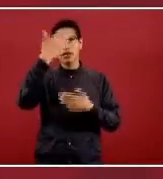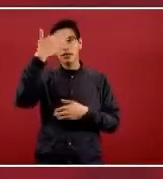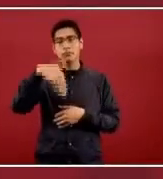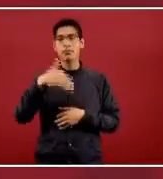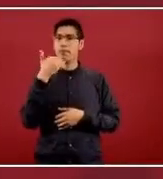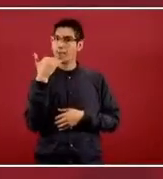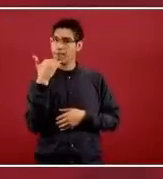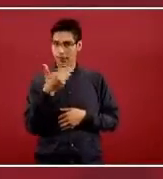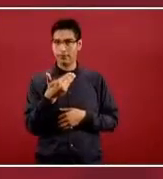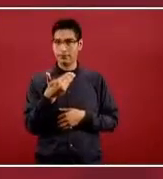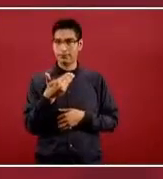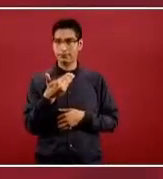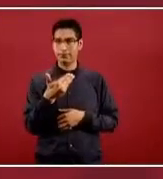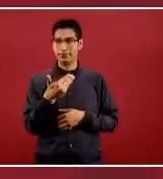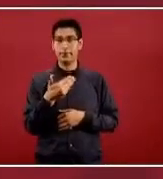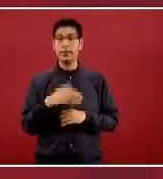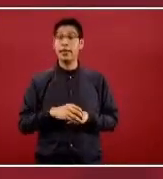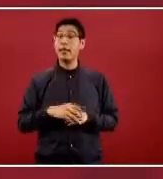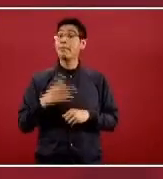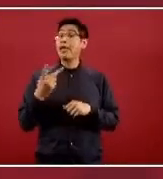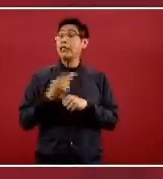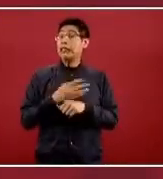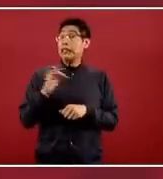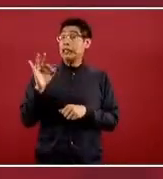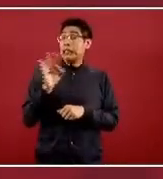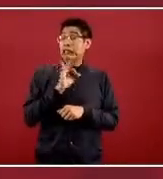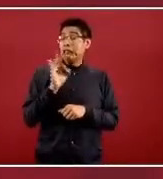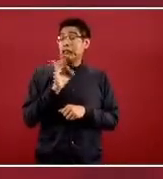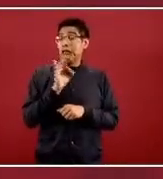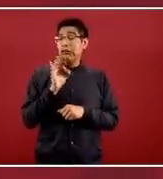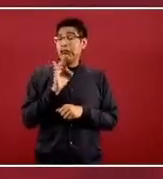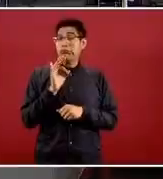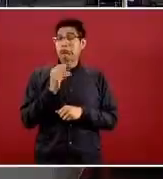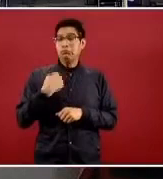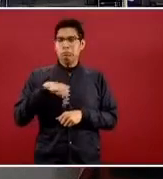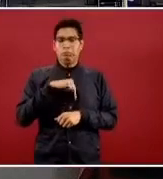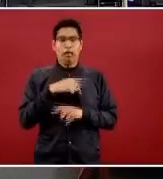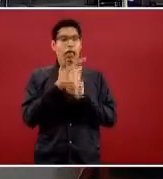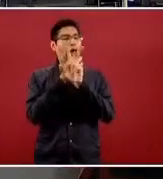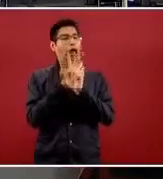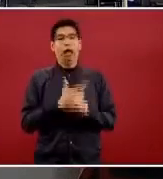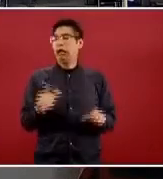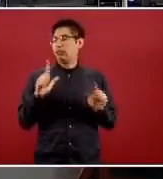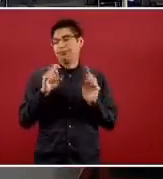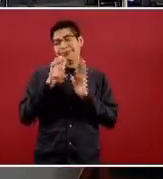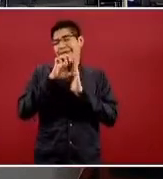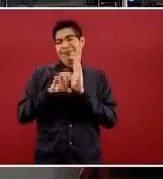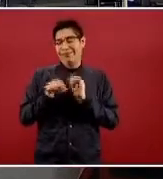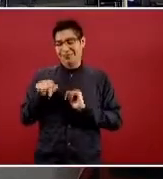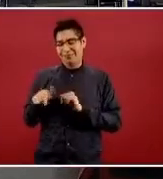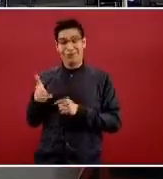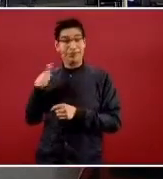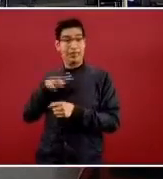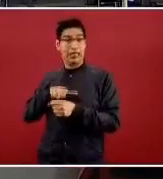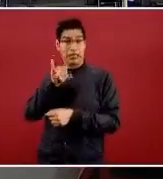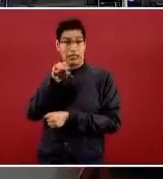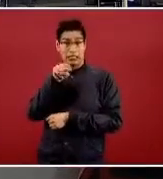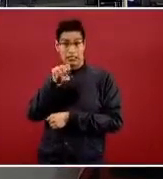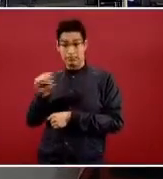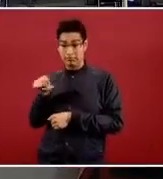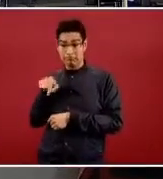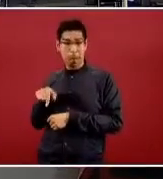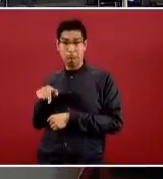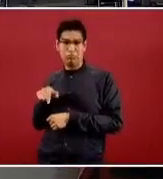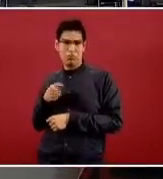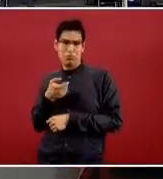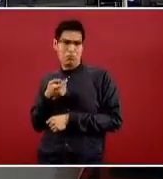va a permitir en un momento dado, si empieza a ocuparse diferencialmente, vamos a pensar, aquí está la clínica del IMSS, tiene poquitos